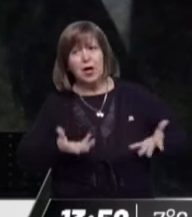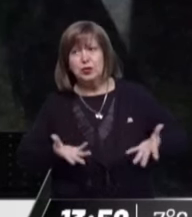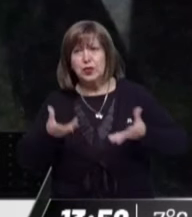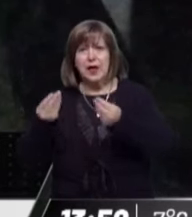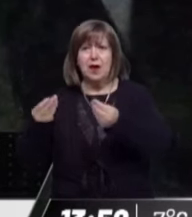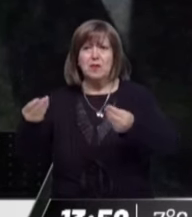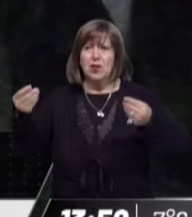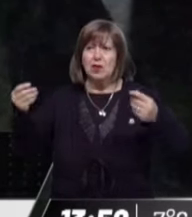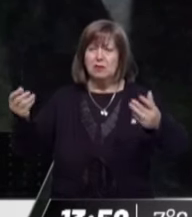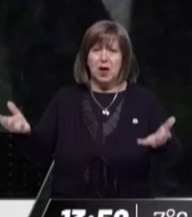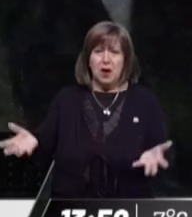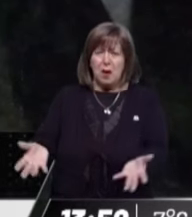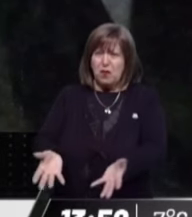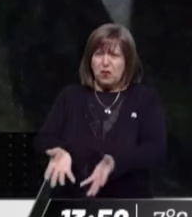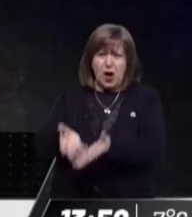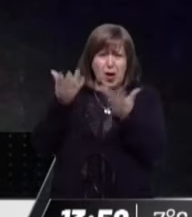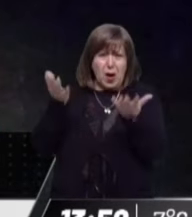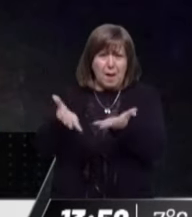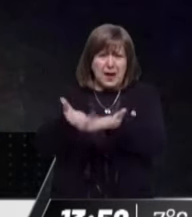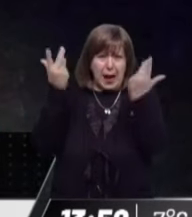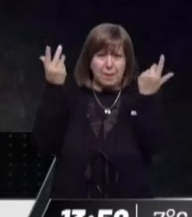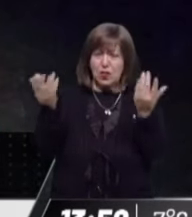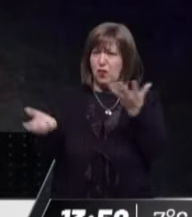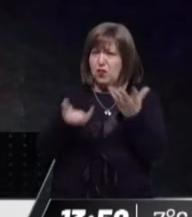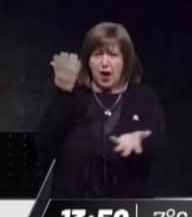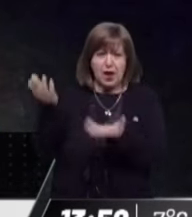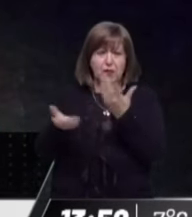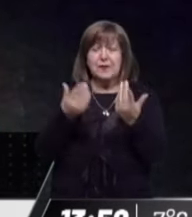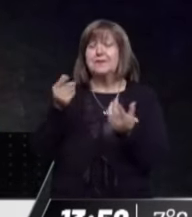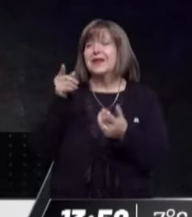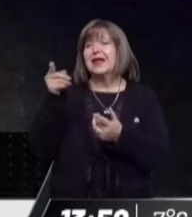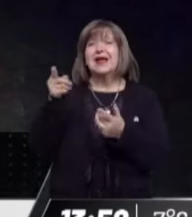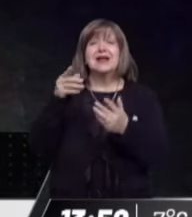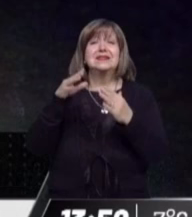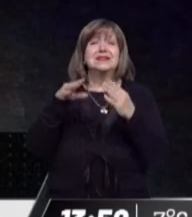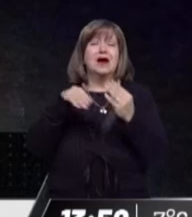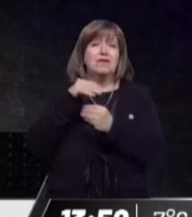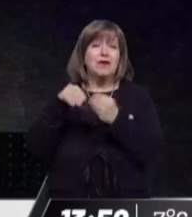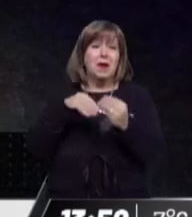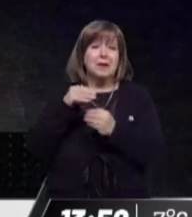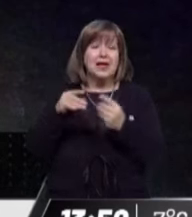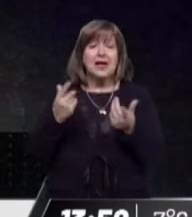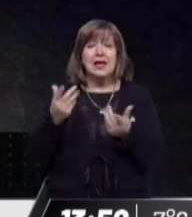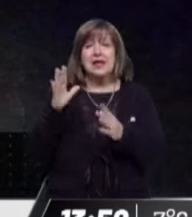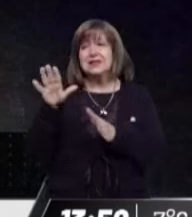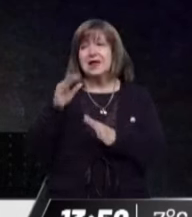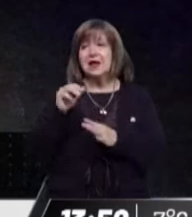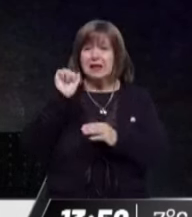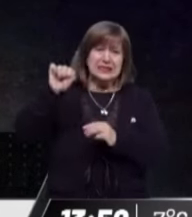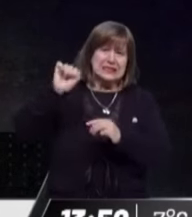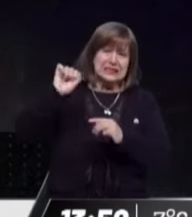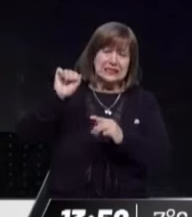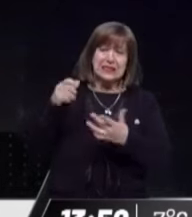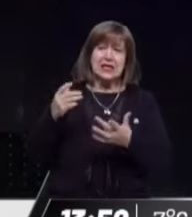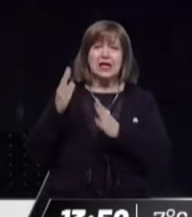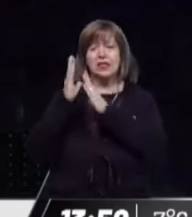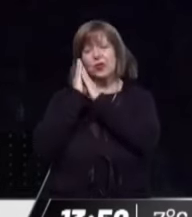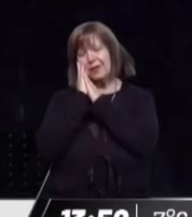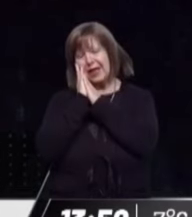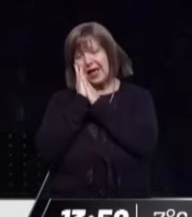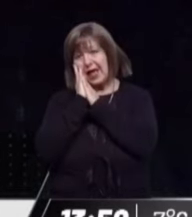prendió muy rápido. Y bueno, y esa familia alcanzó a salir porque dice que ya estaban acostados, ella con los